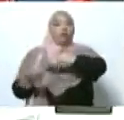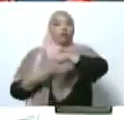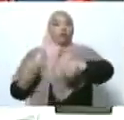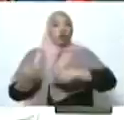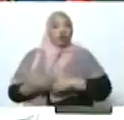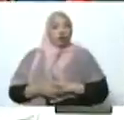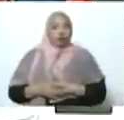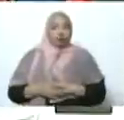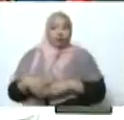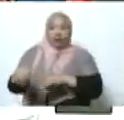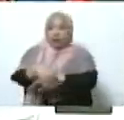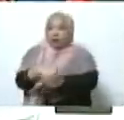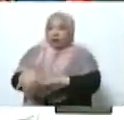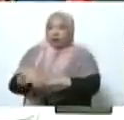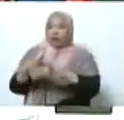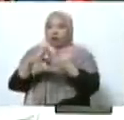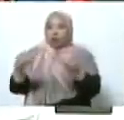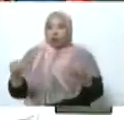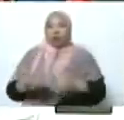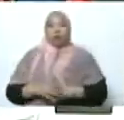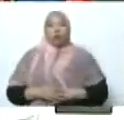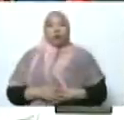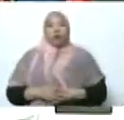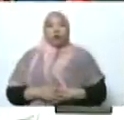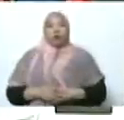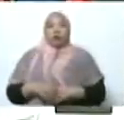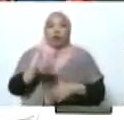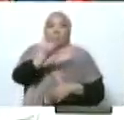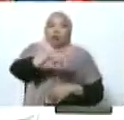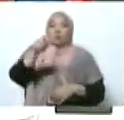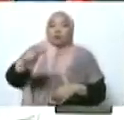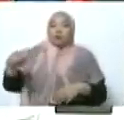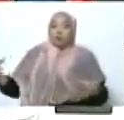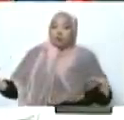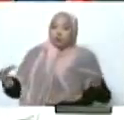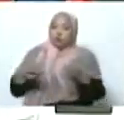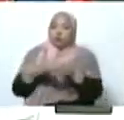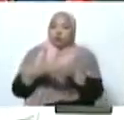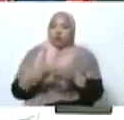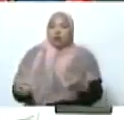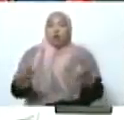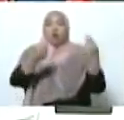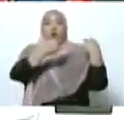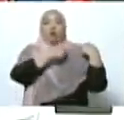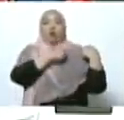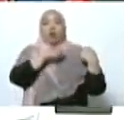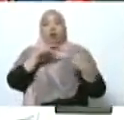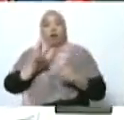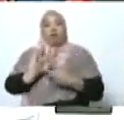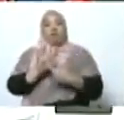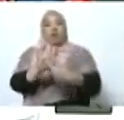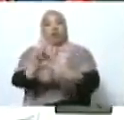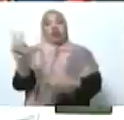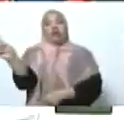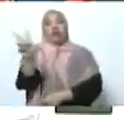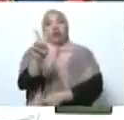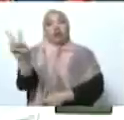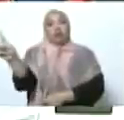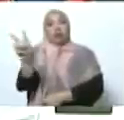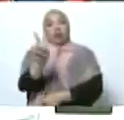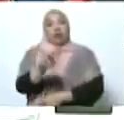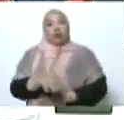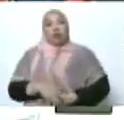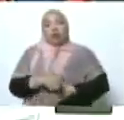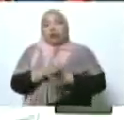Por eso, este grupo de compañeros y compañeras, tenemos una gran responsabilidad ante el país. Una